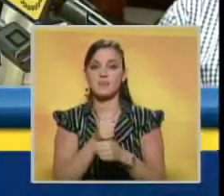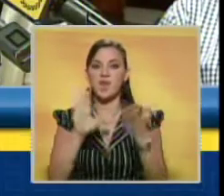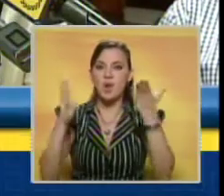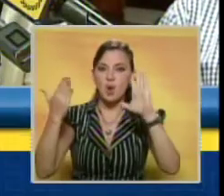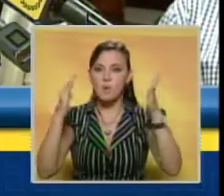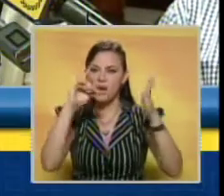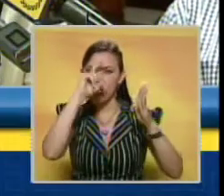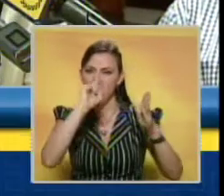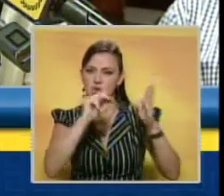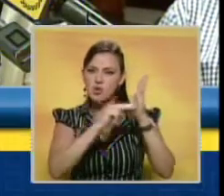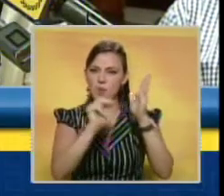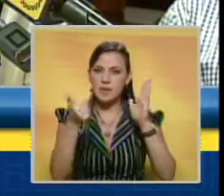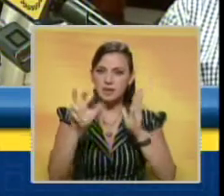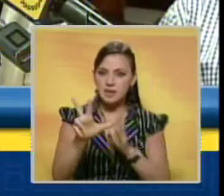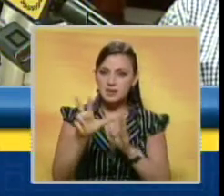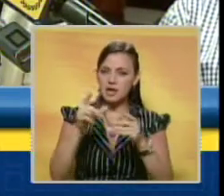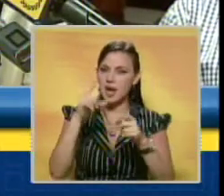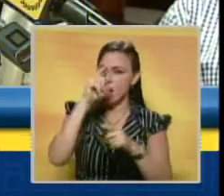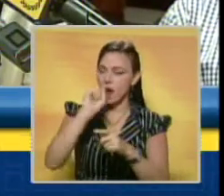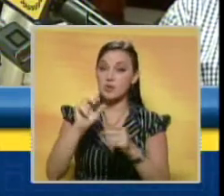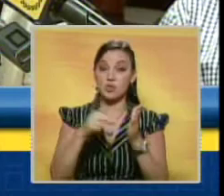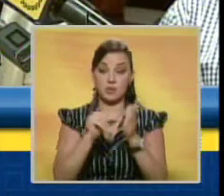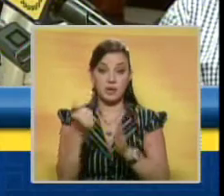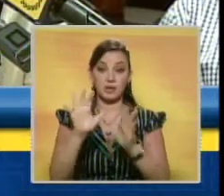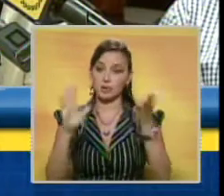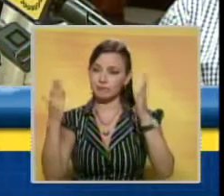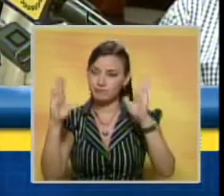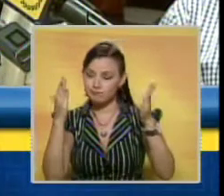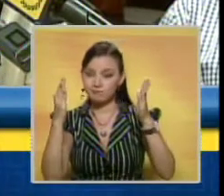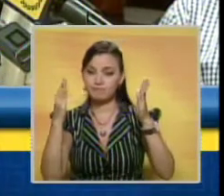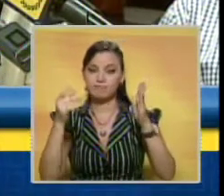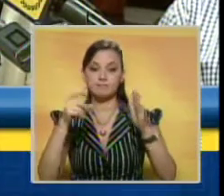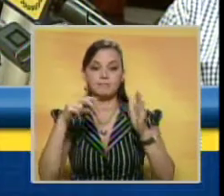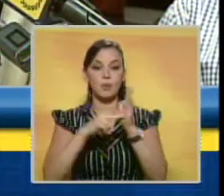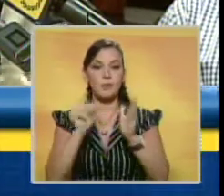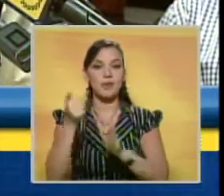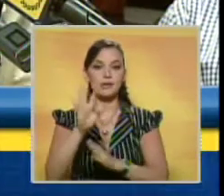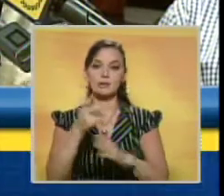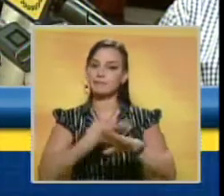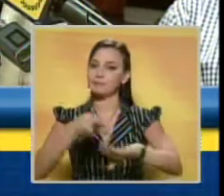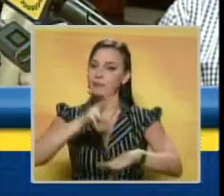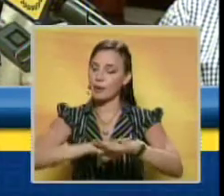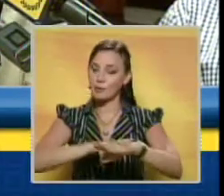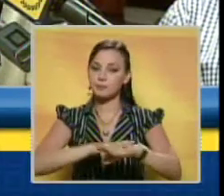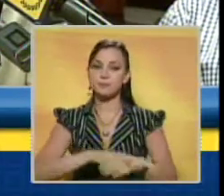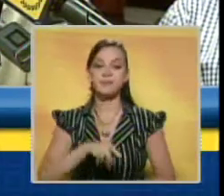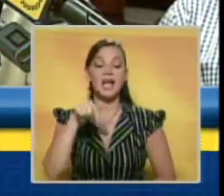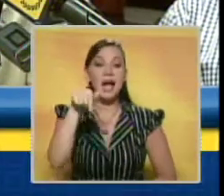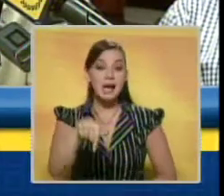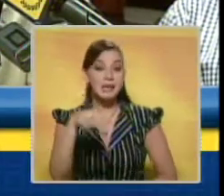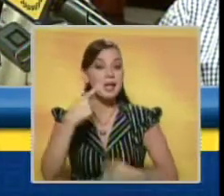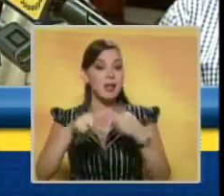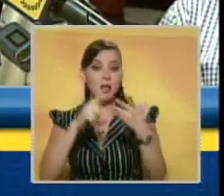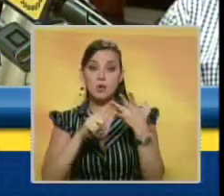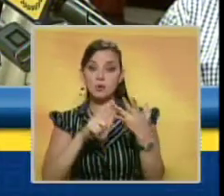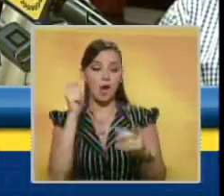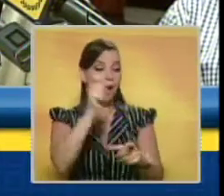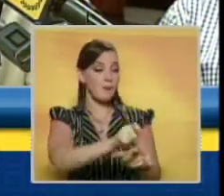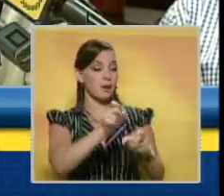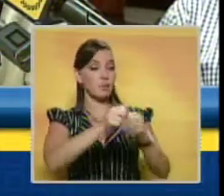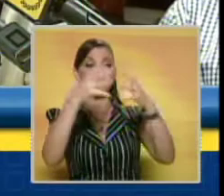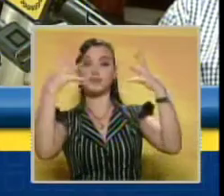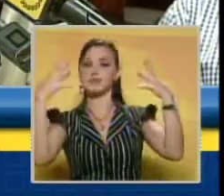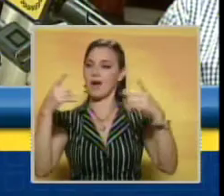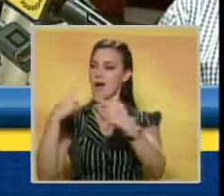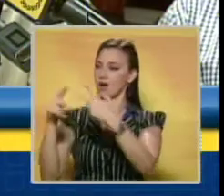nacional, señores, no se saca con magia, se saca teniendo las herramientas necesarias para poder producir y después dándole la rentabilidad